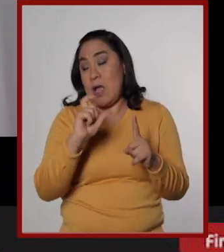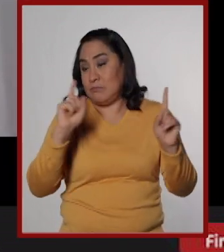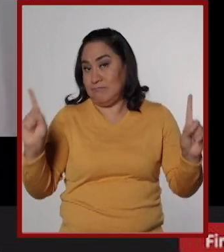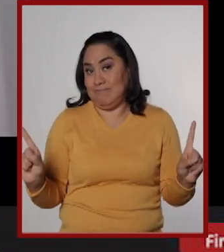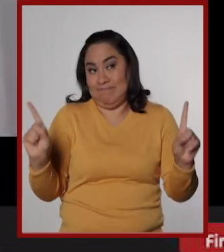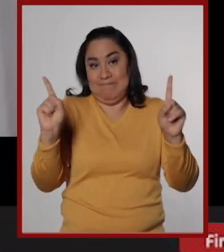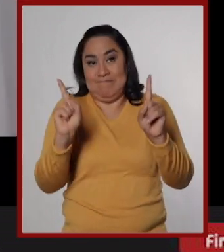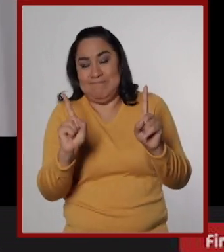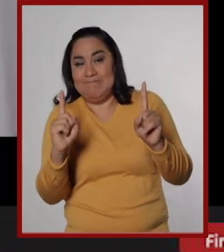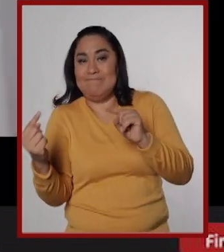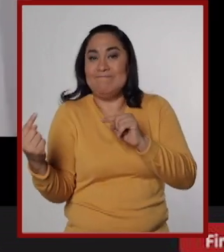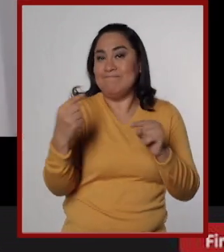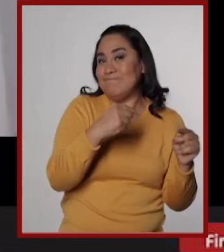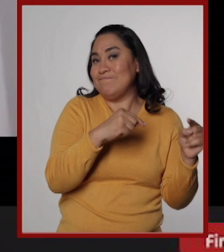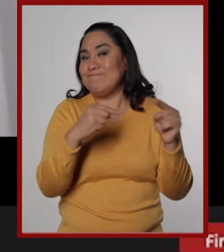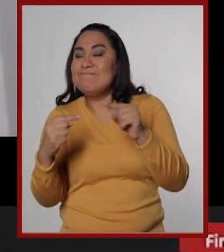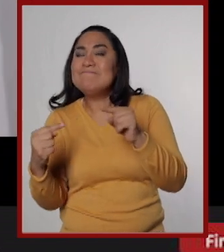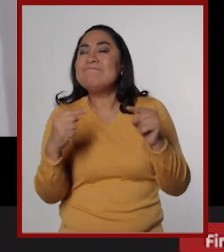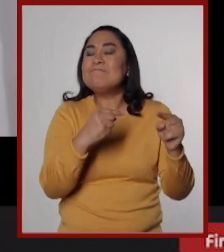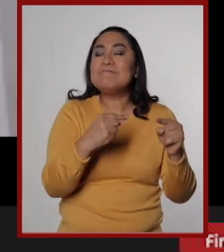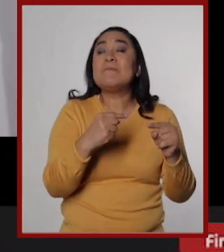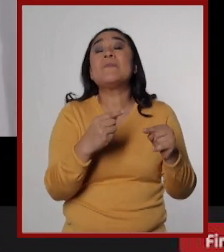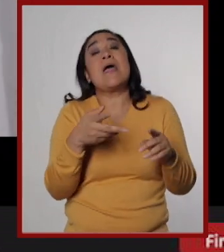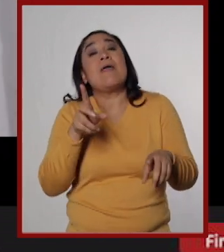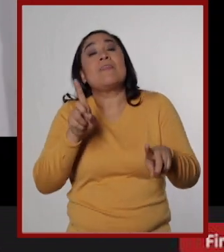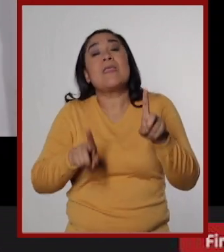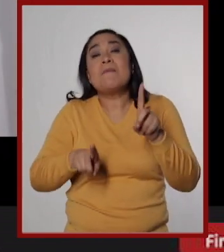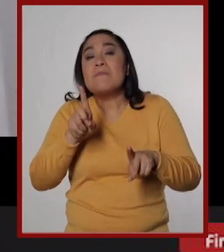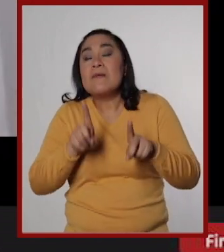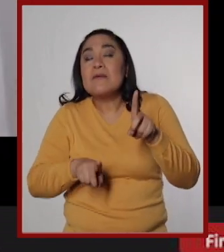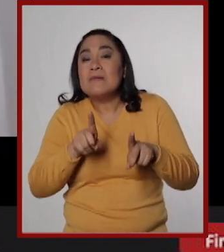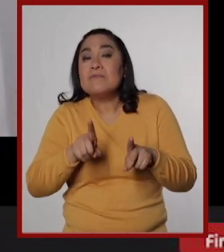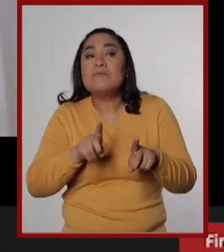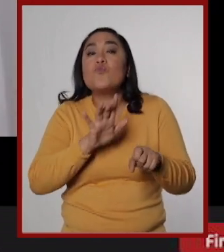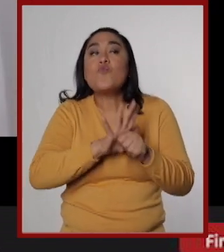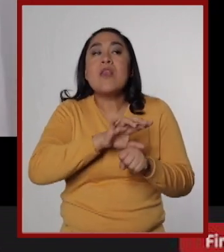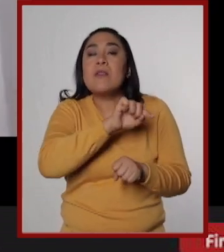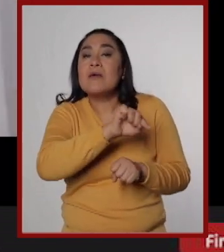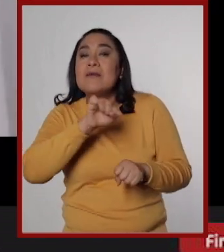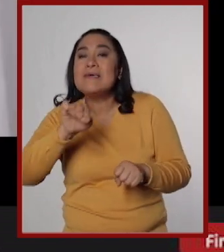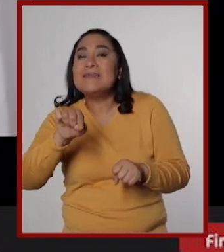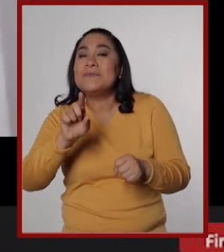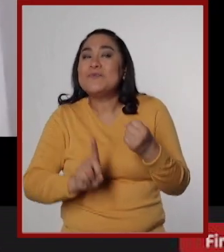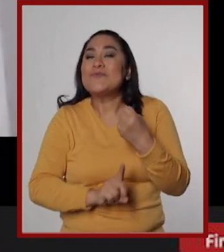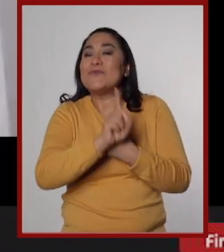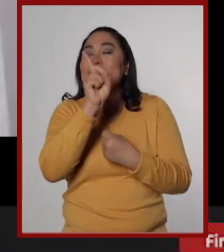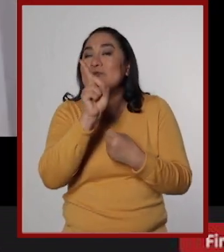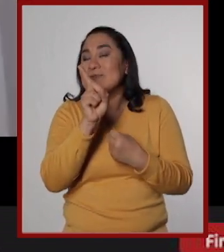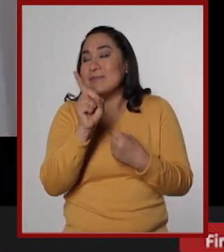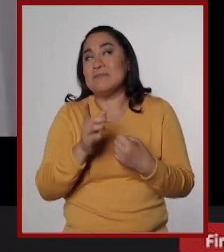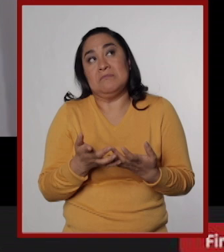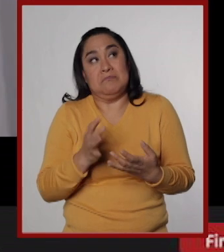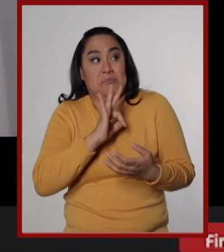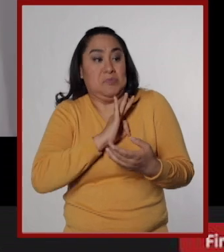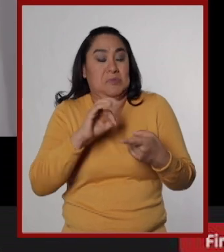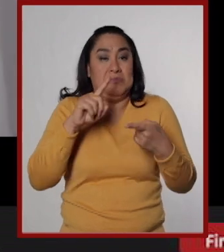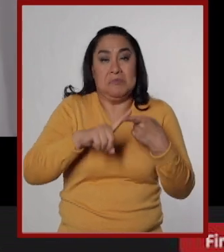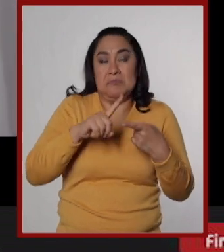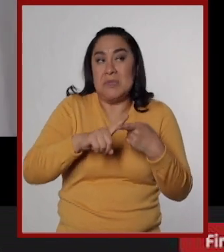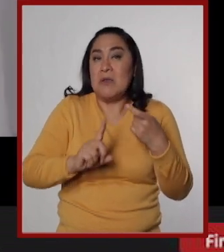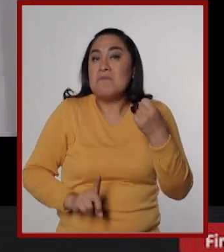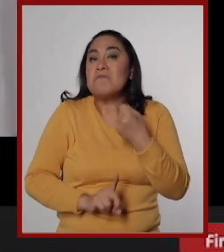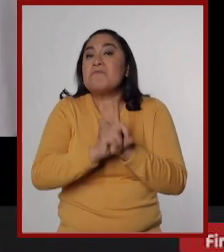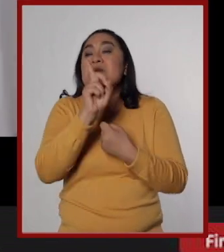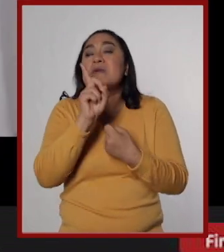fuerzas opuestas y se define dependiendo de las partes que están involucradas en el conflicto. Primero podemos hablar del